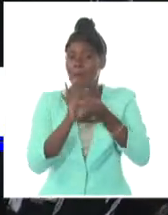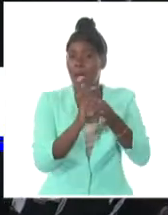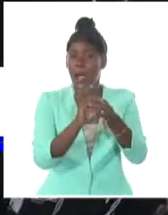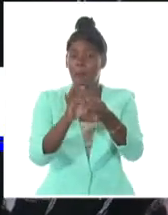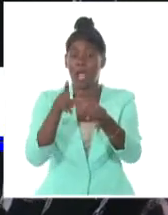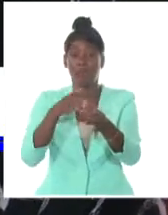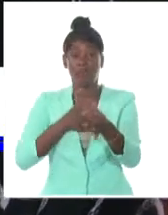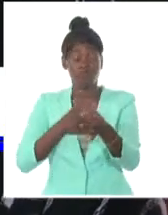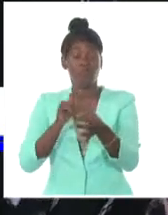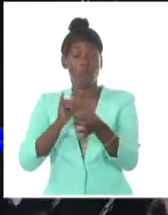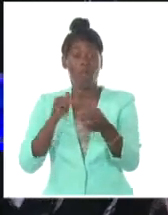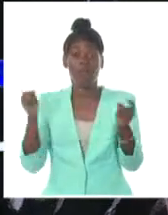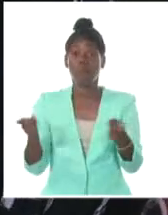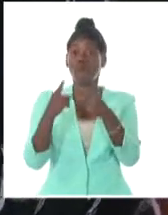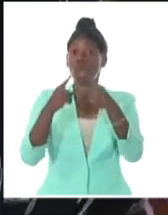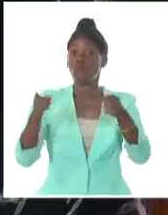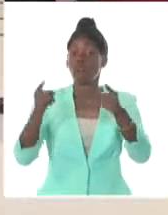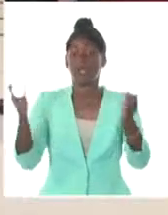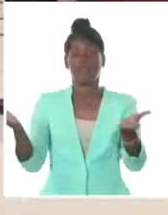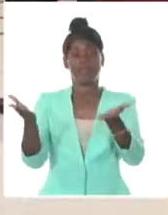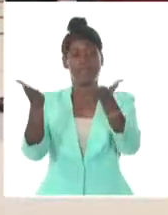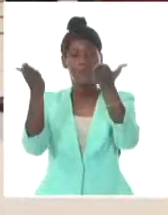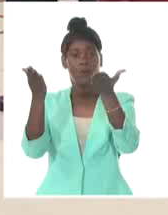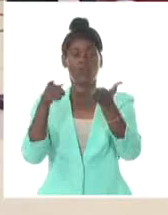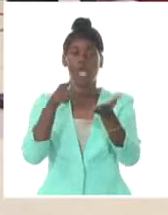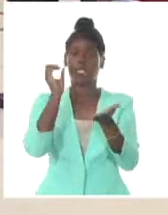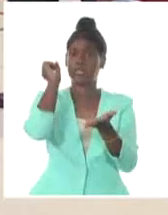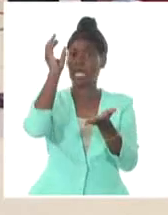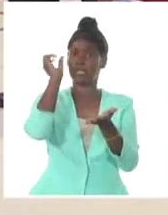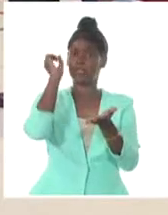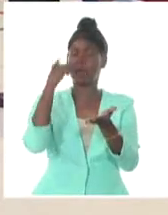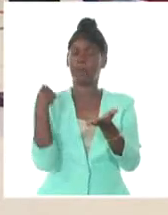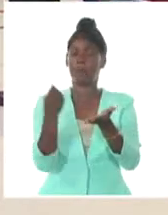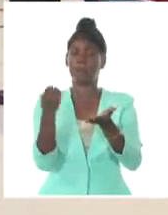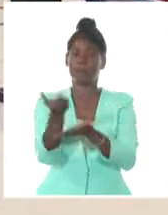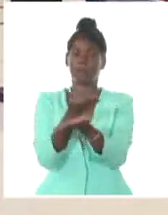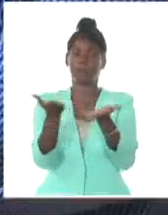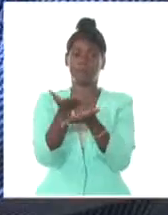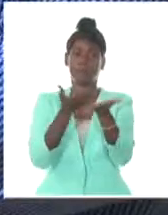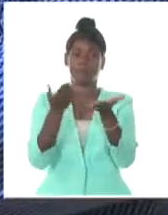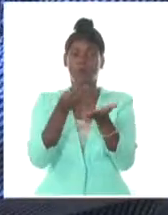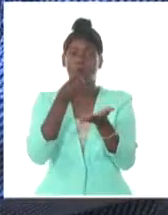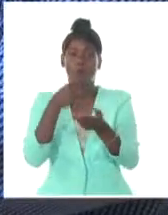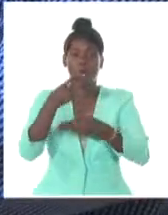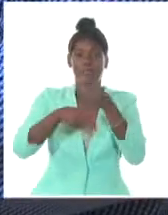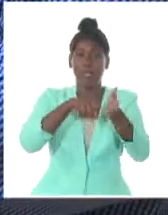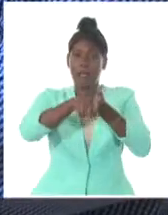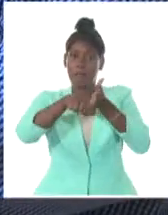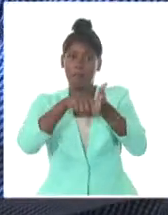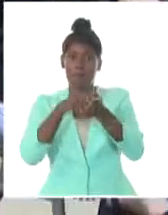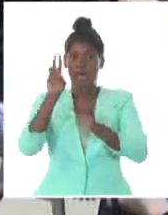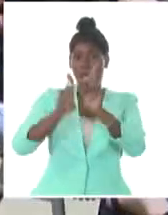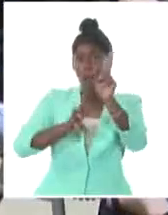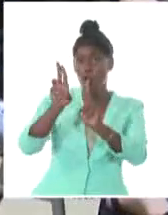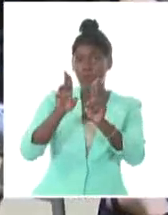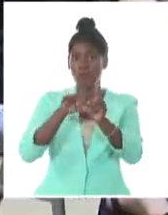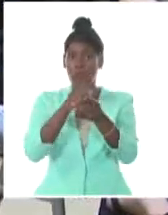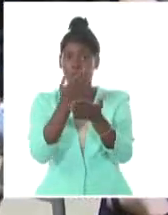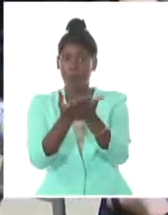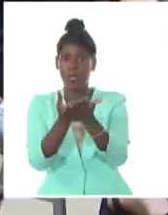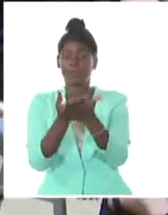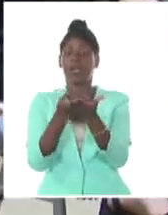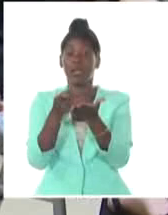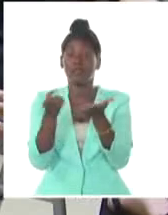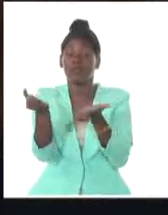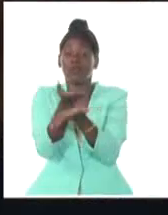sino también pensarla, encontrar sus luces y sus sombras. Todo lo que podamos pensar, unir, proyectar, generar acuerdos, dos alianzas conjuntas, va a ser